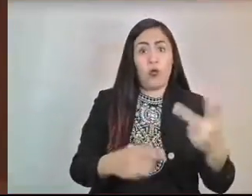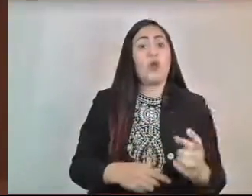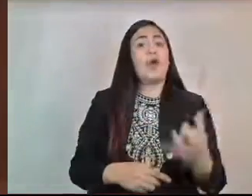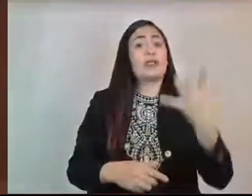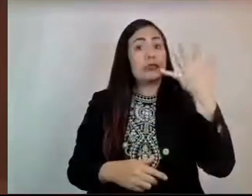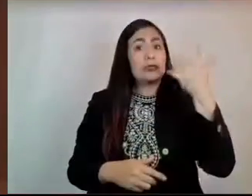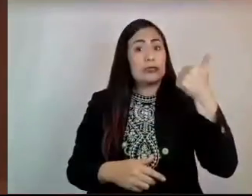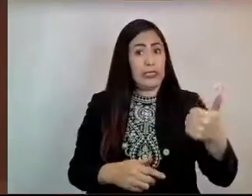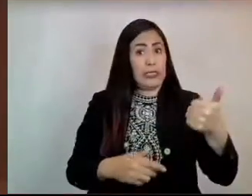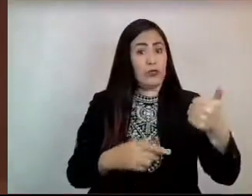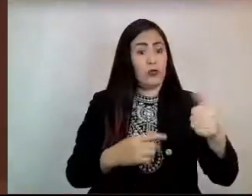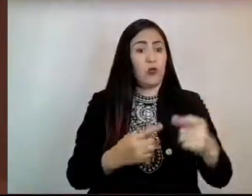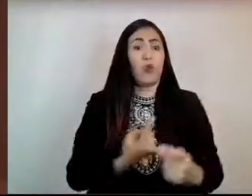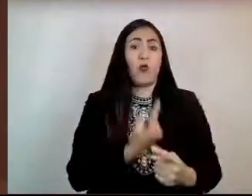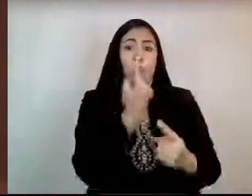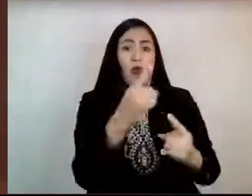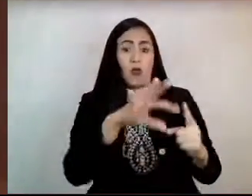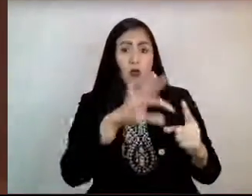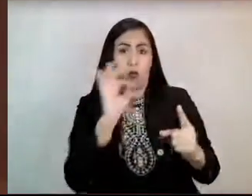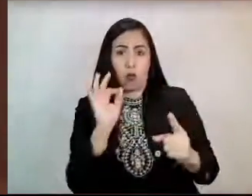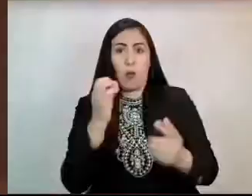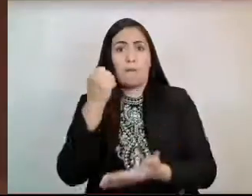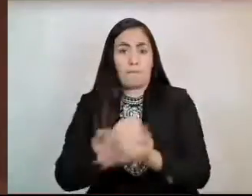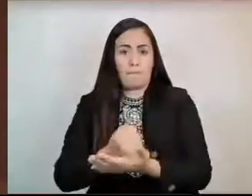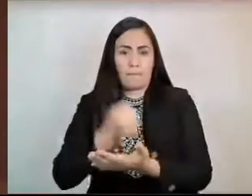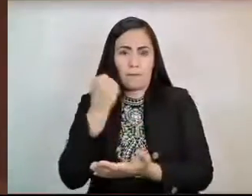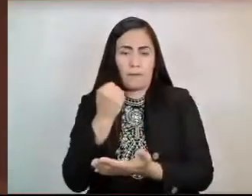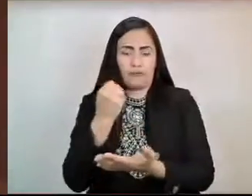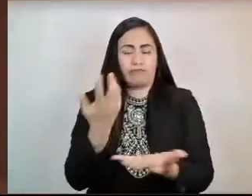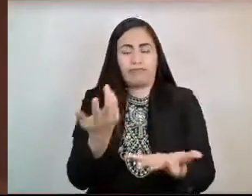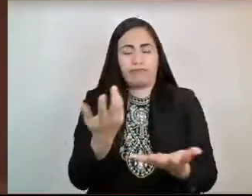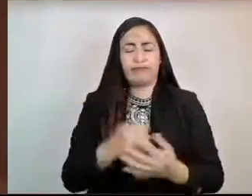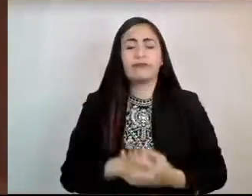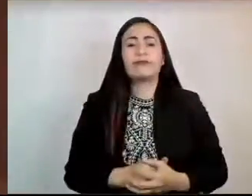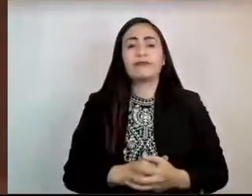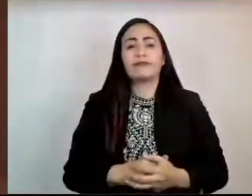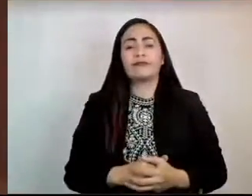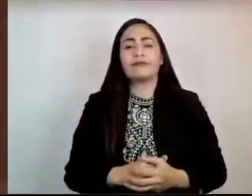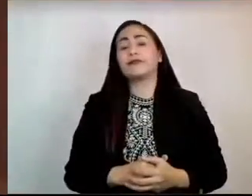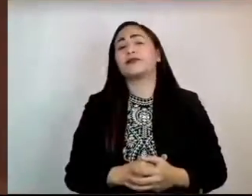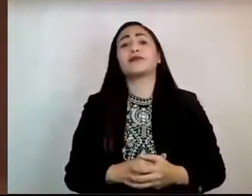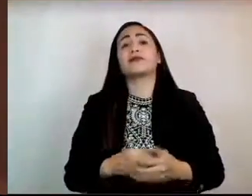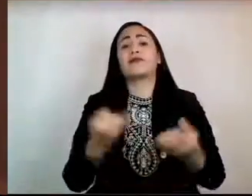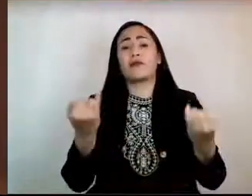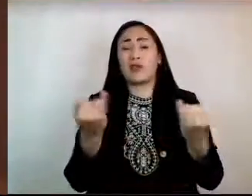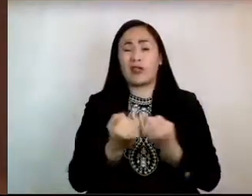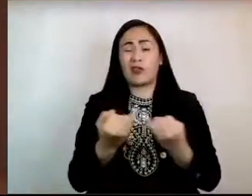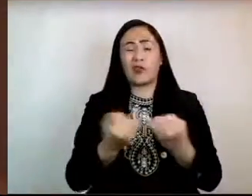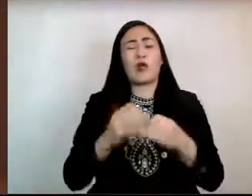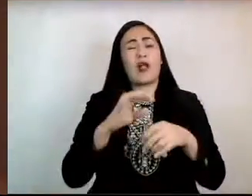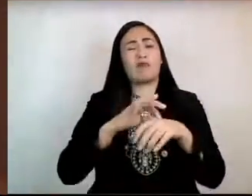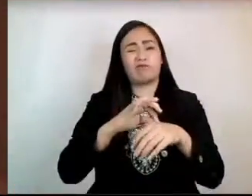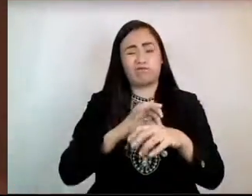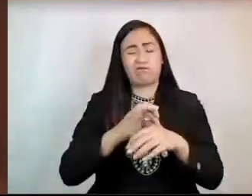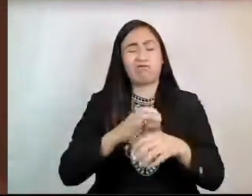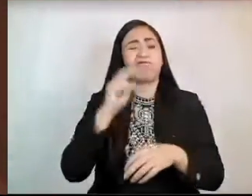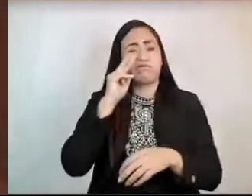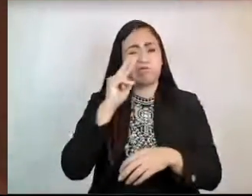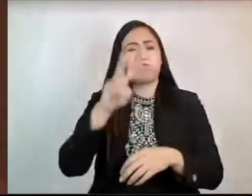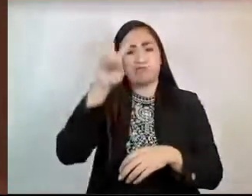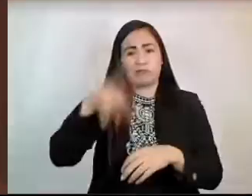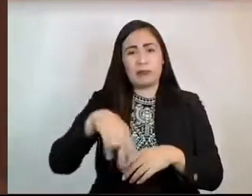6 trámites se concretó. Otra realidad que corresponde a esta misma problemática, los huérfanos